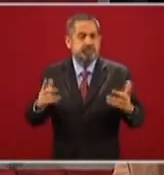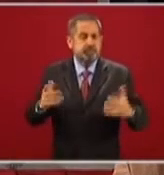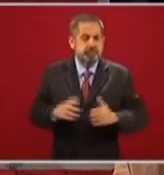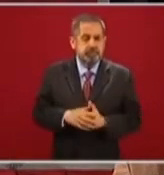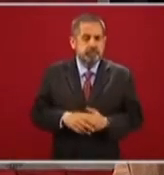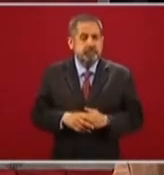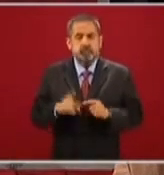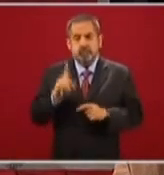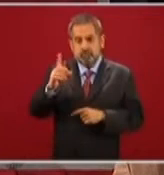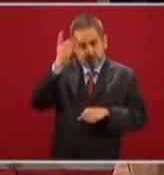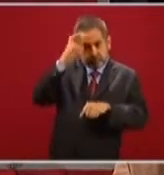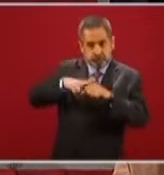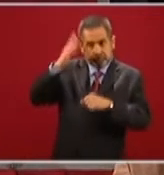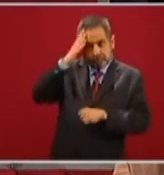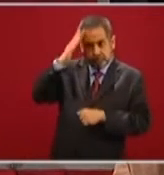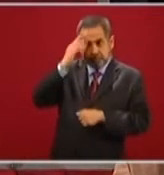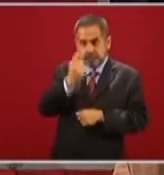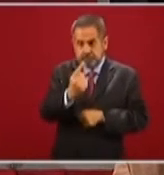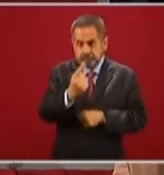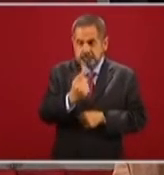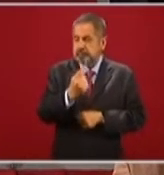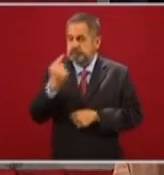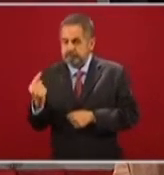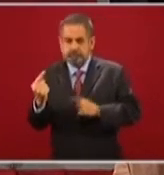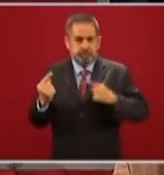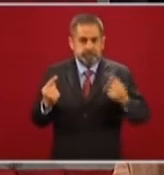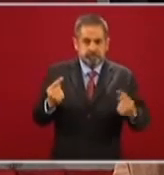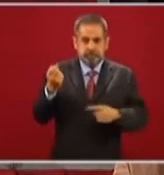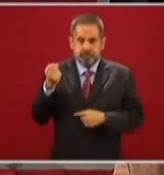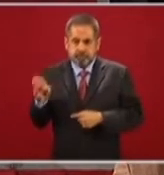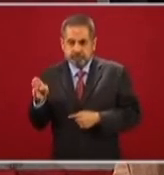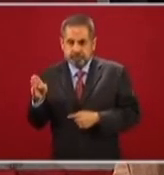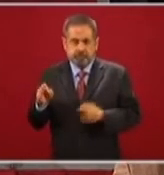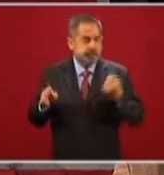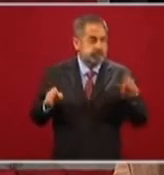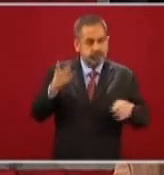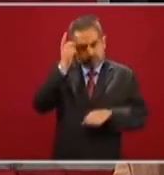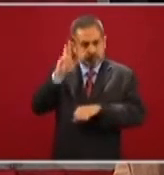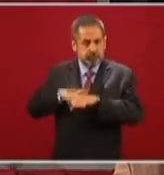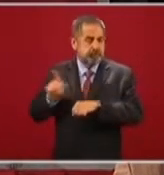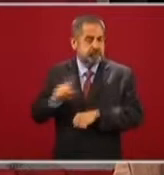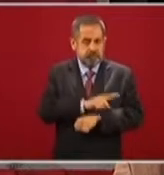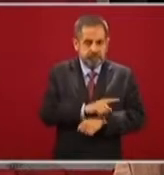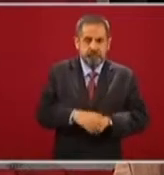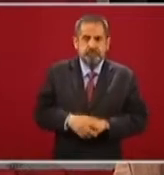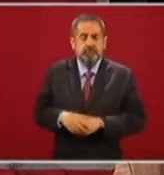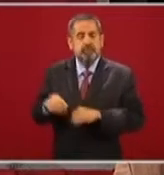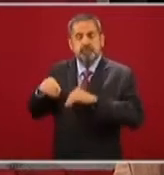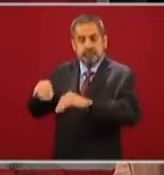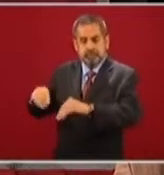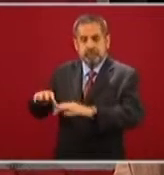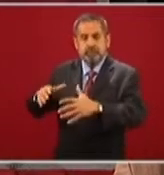dirección general, 1 en cada una de las subdirecciones generales. En el caso de la dirección de operación tenemos a